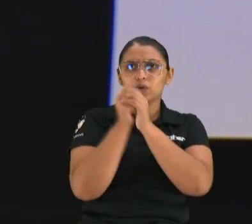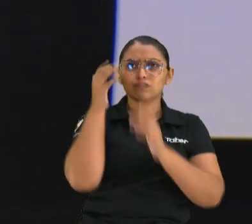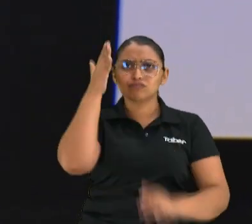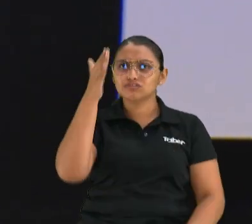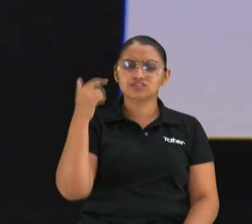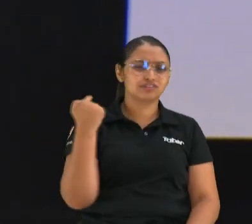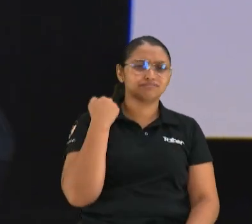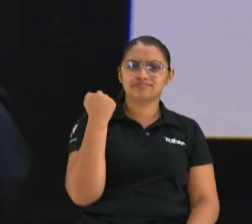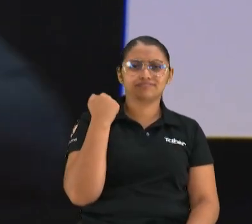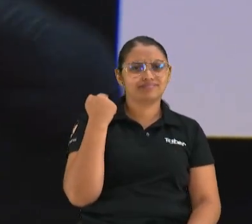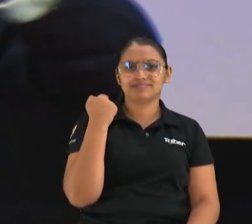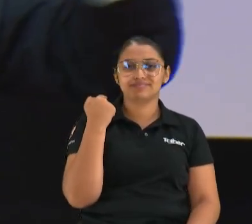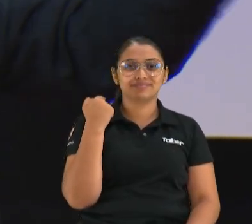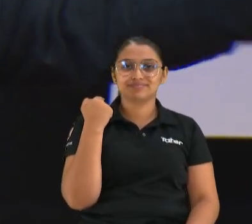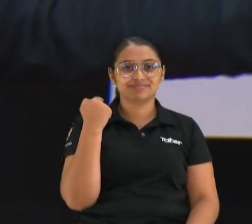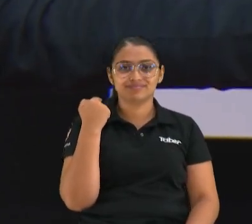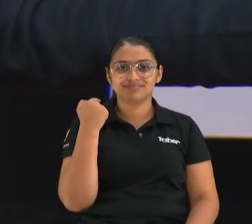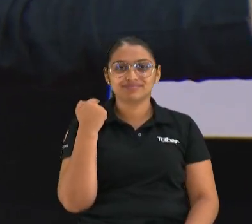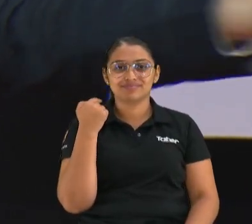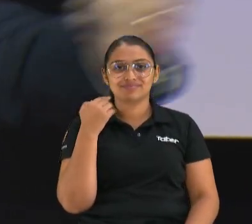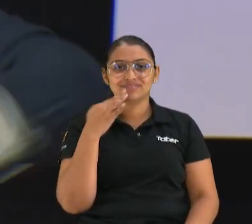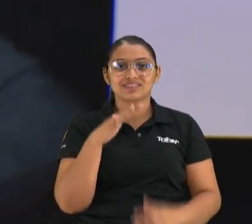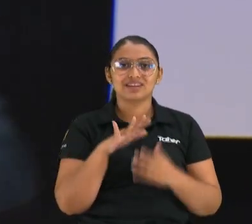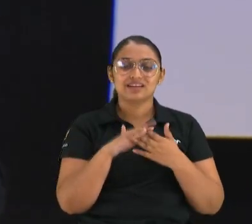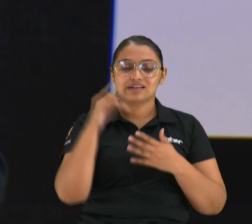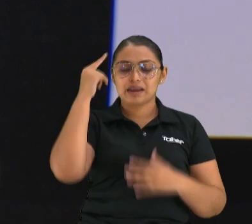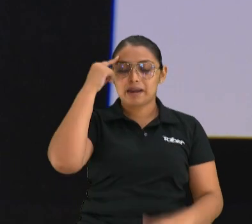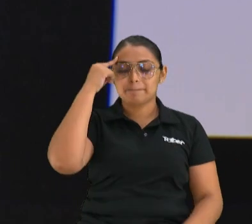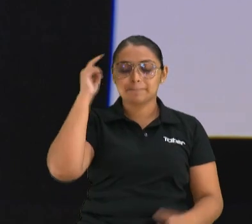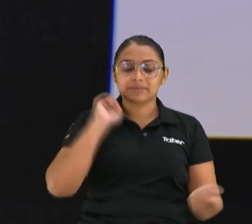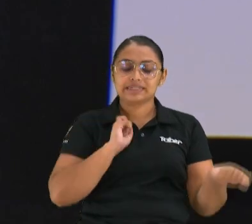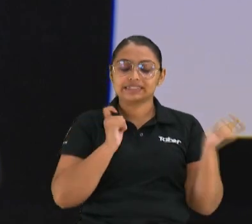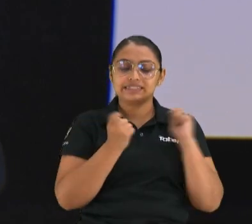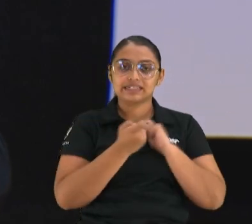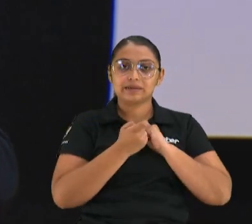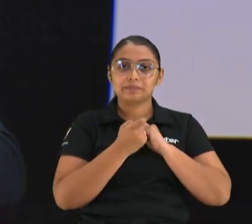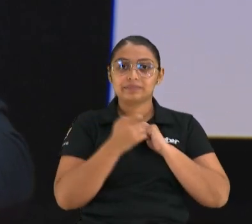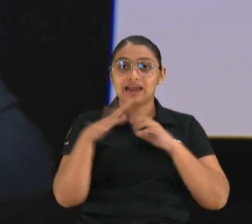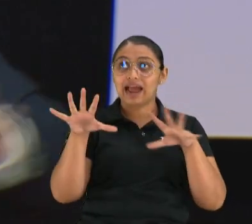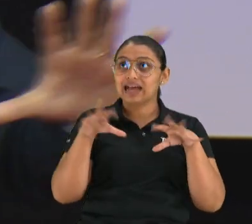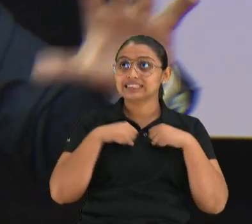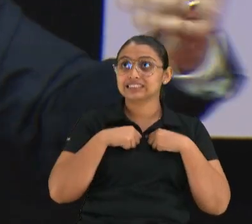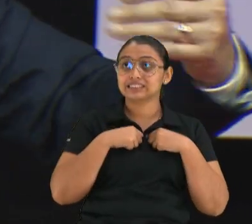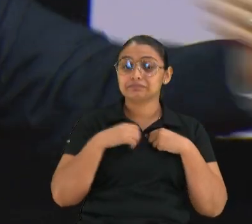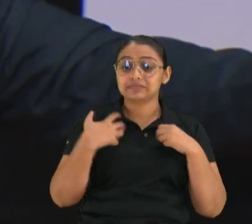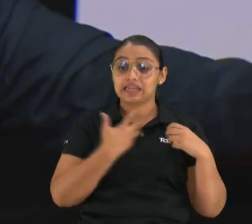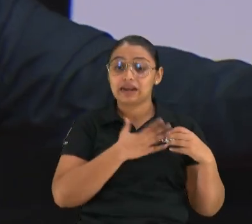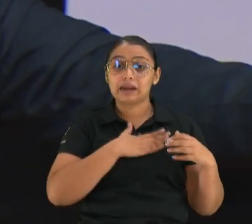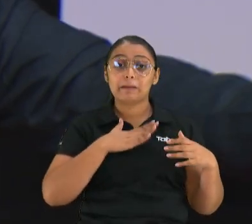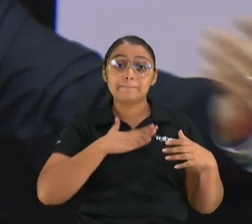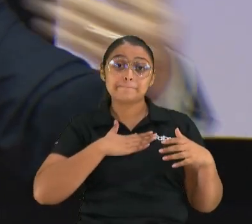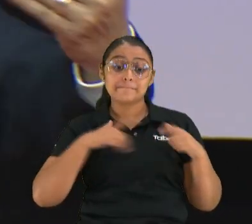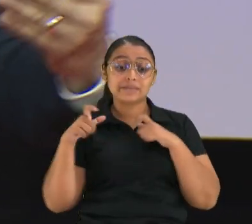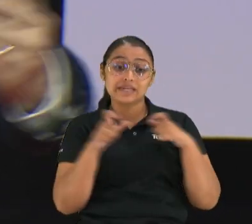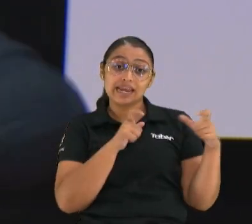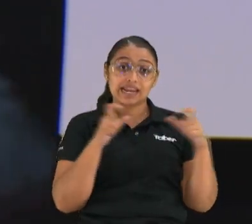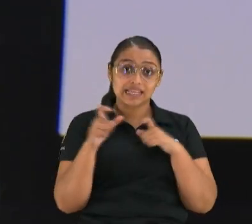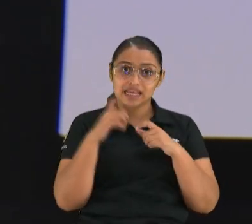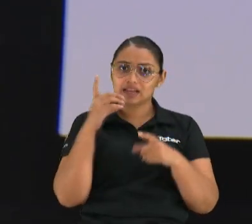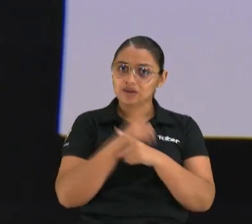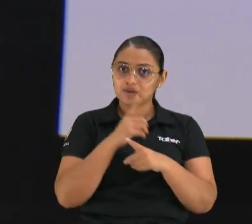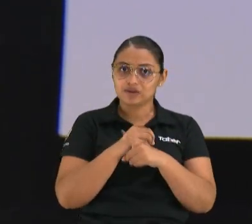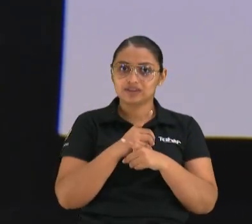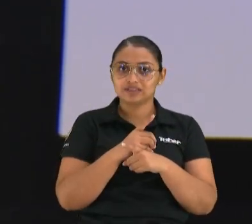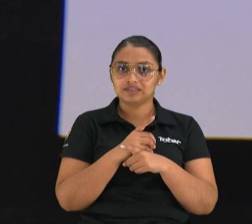una mente que pueda aceptar En cuál etapa de la vida estoy viviendo una mente que no rechace el evangelio el consejo